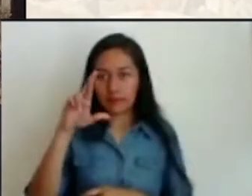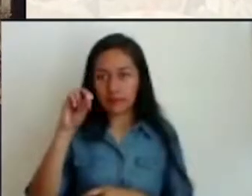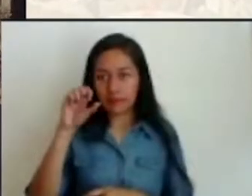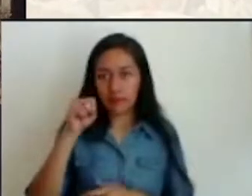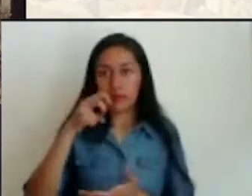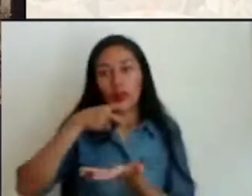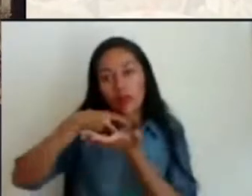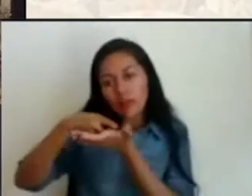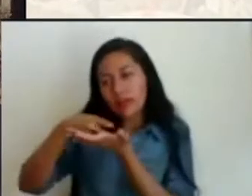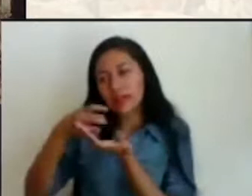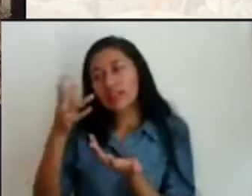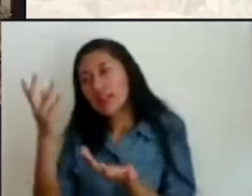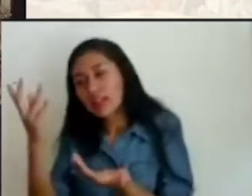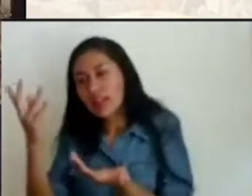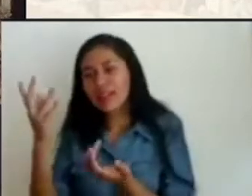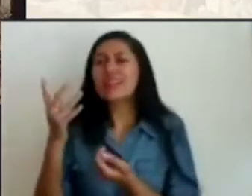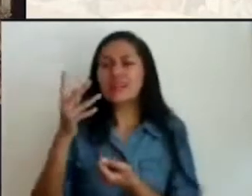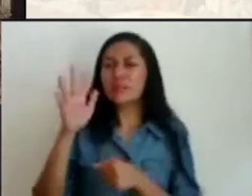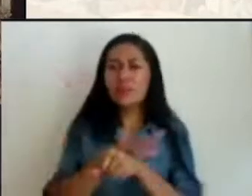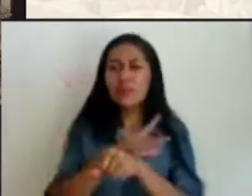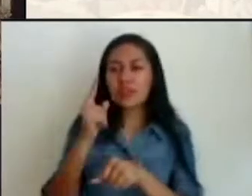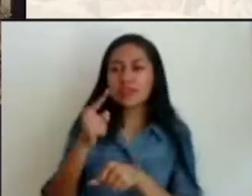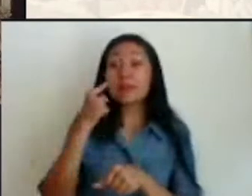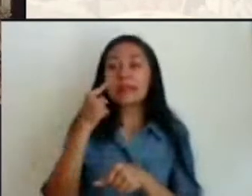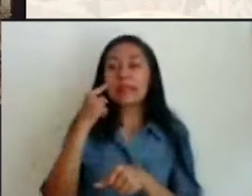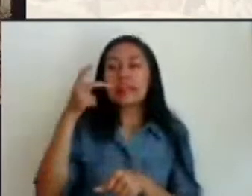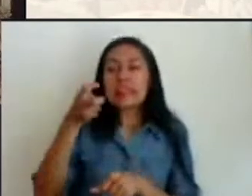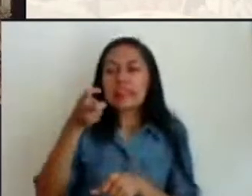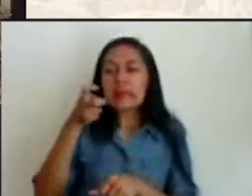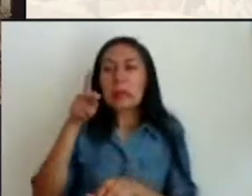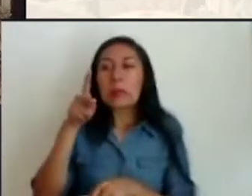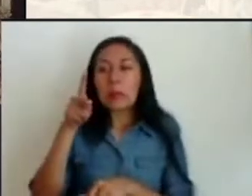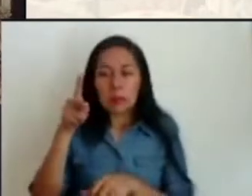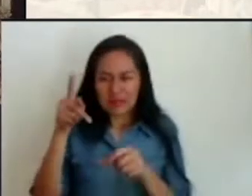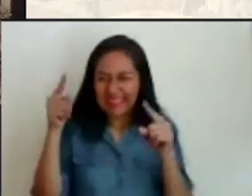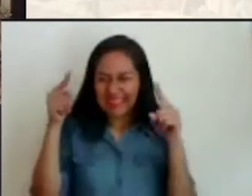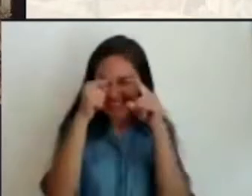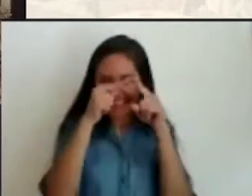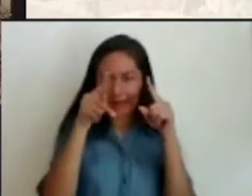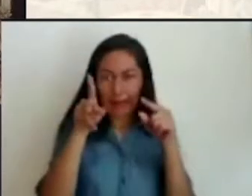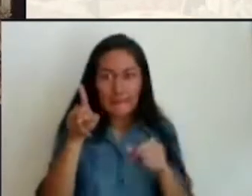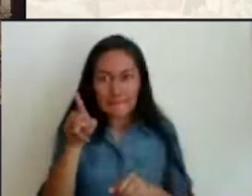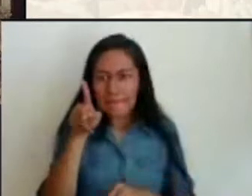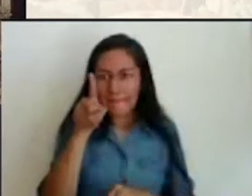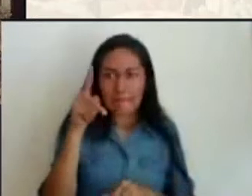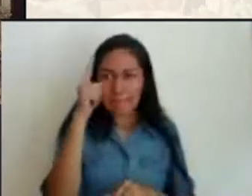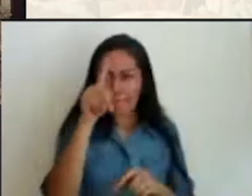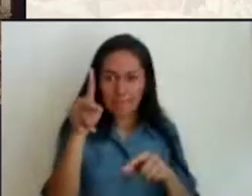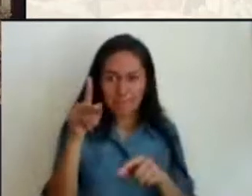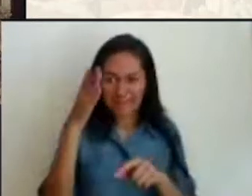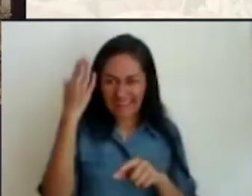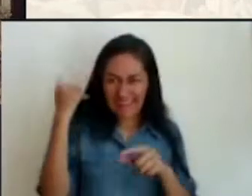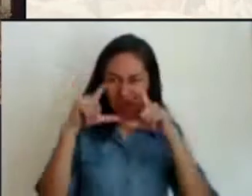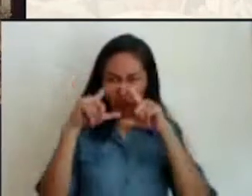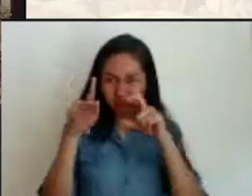se plantea que probablemente la representación de la iglesia que vemos en la cara anterior de la medalla